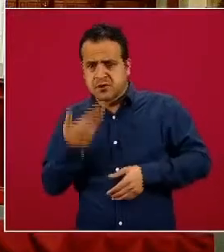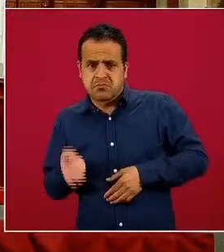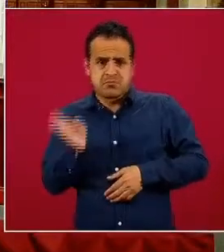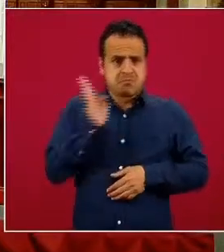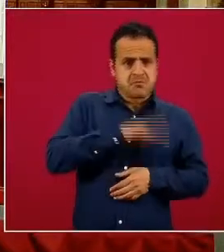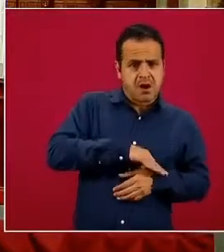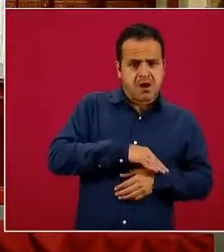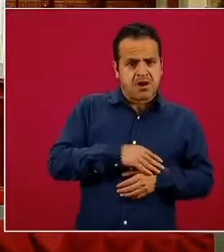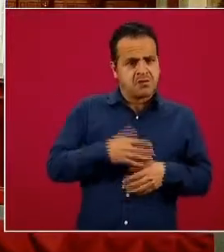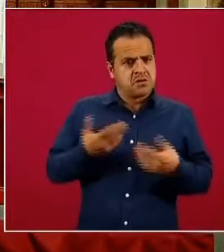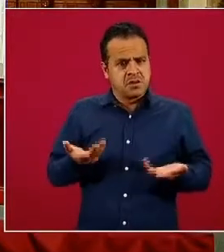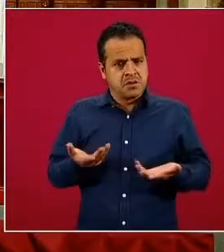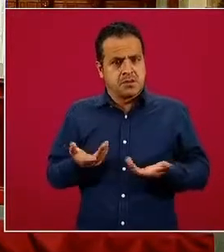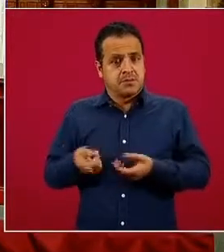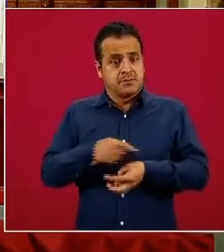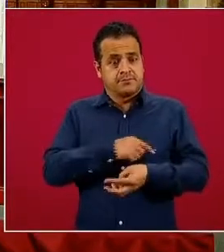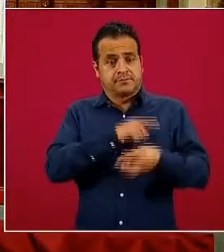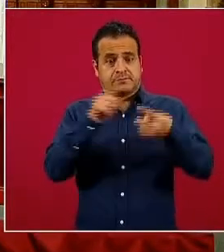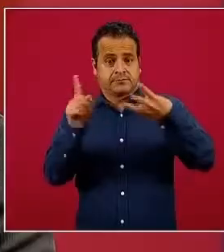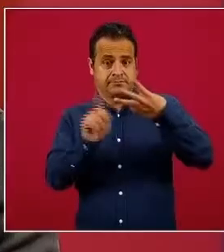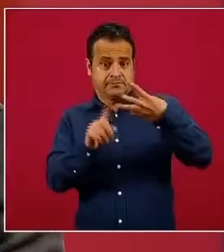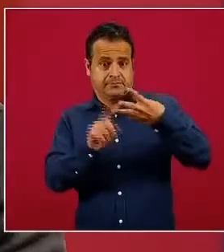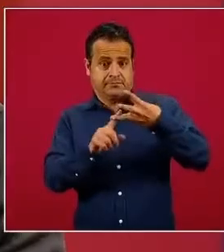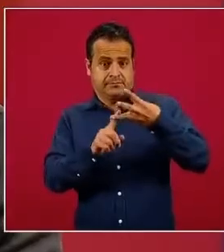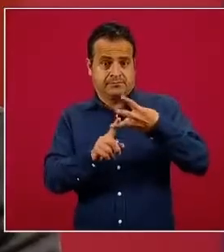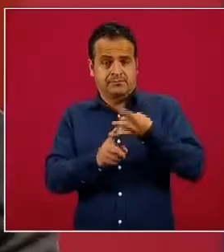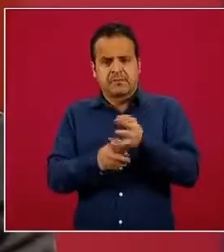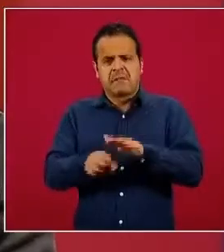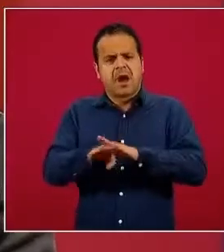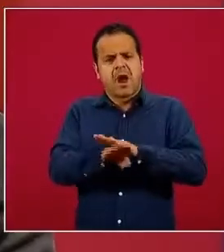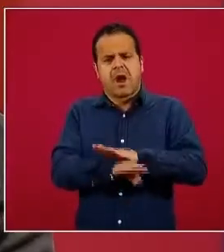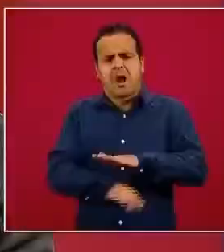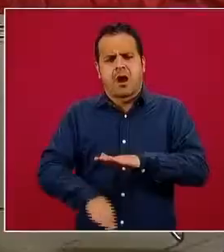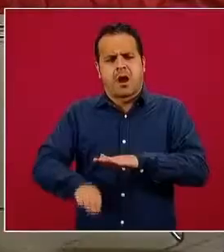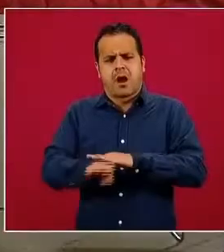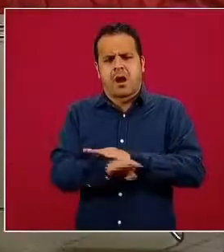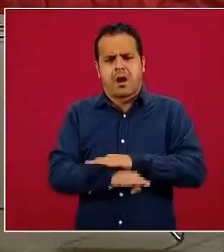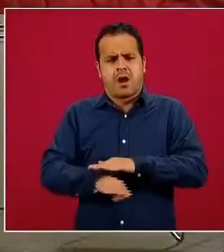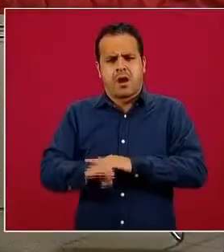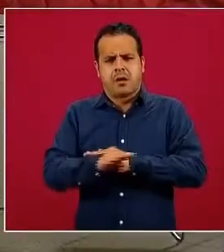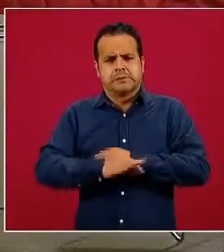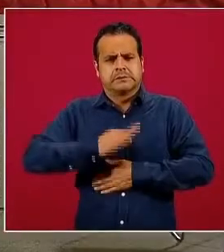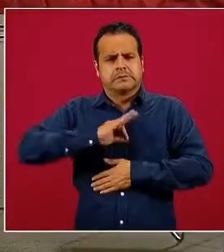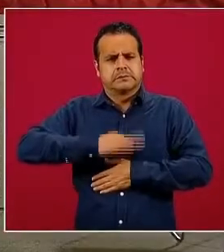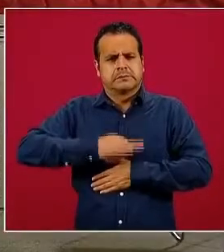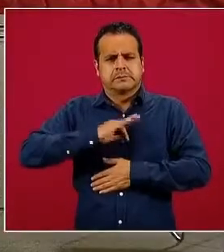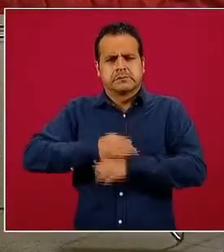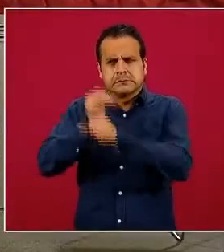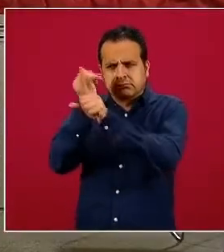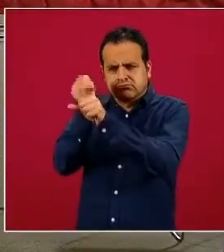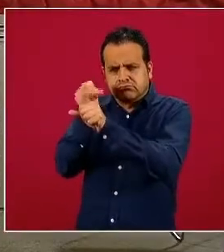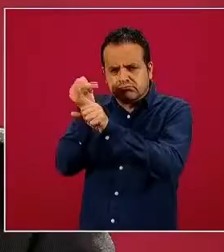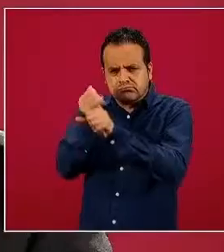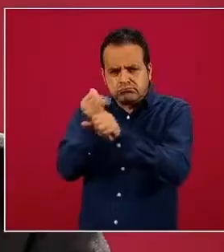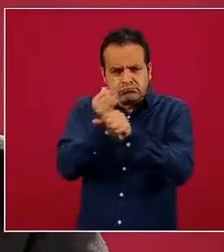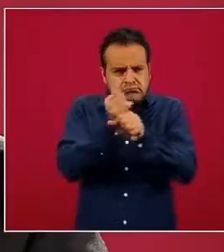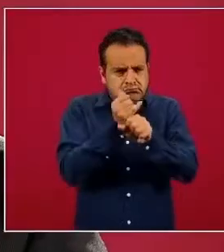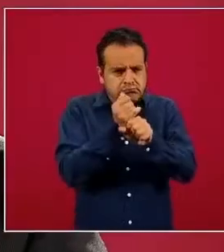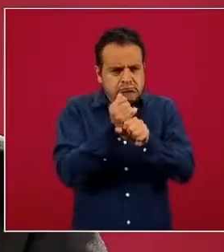hasta la evidencia que proviene de la ciencia básica de la salud pública, la epidemiología, tanto clínica como